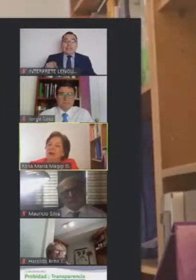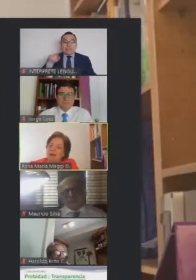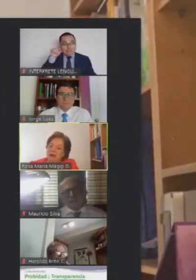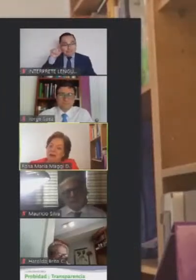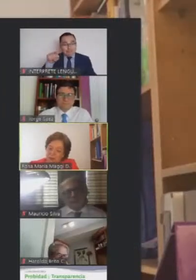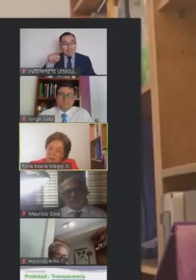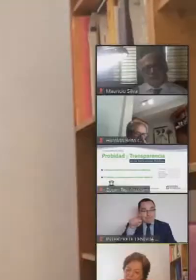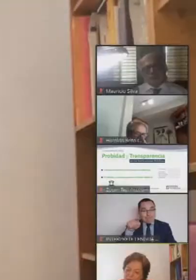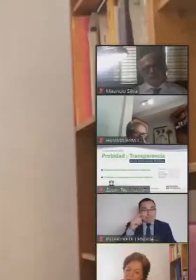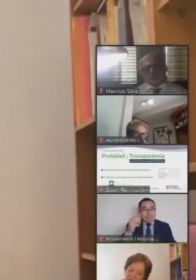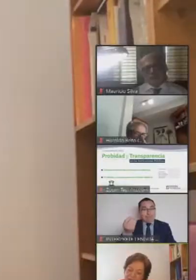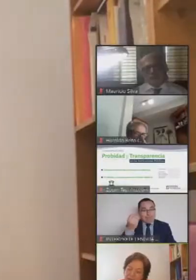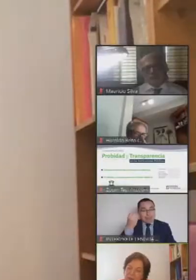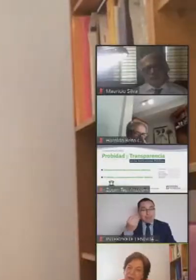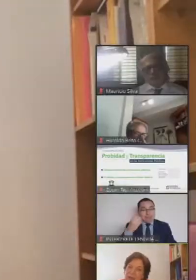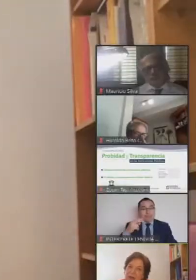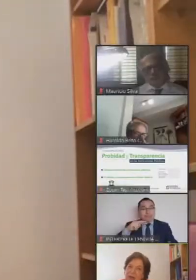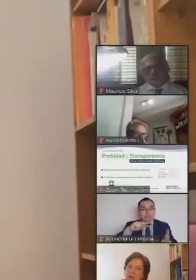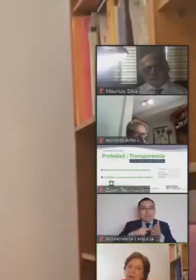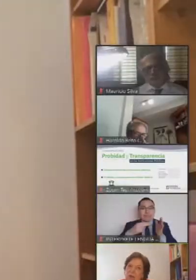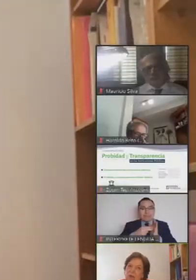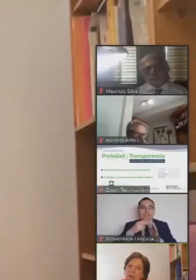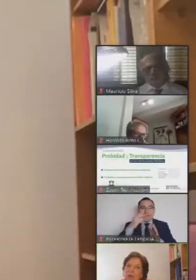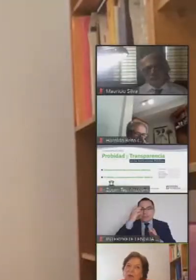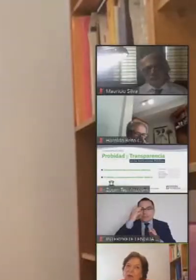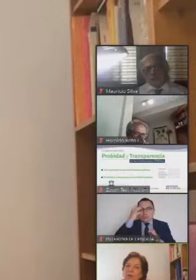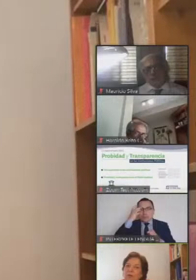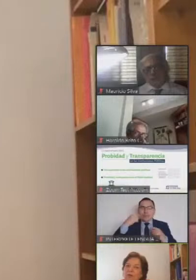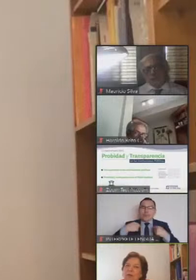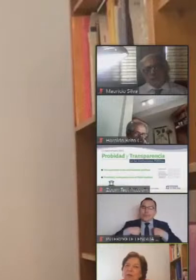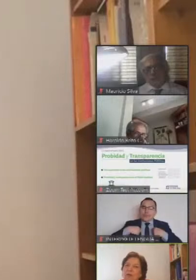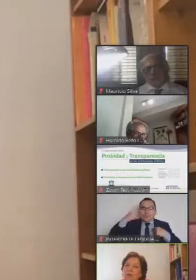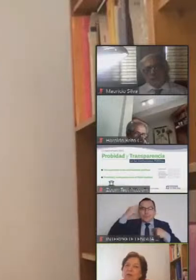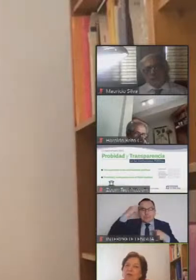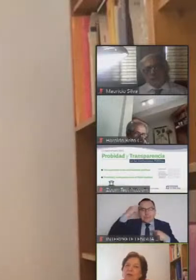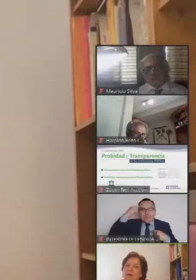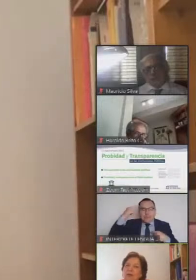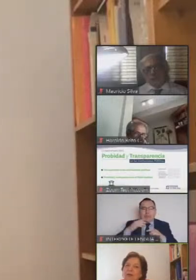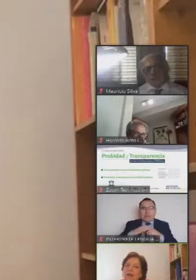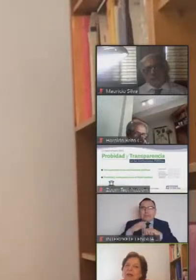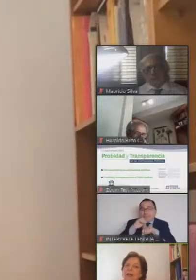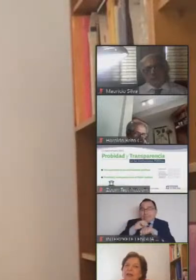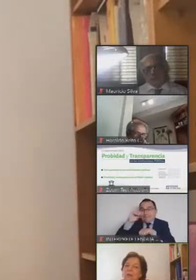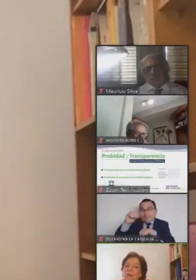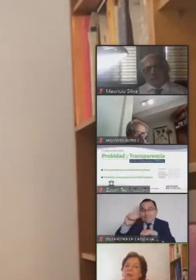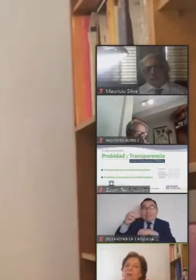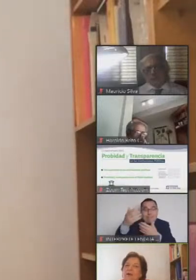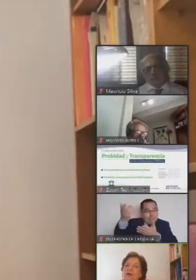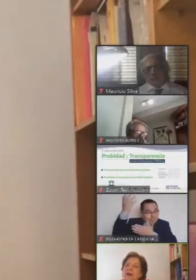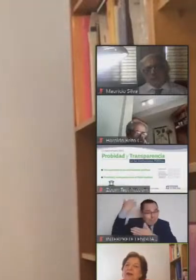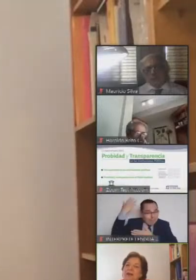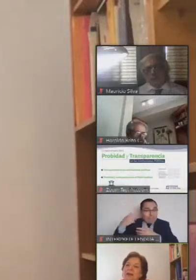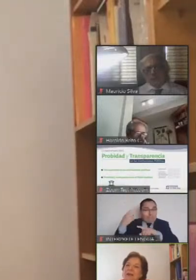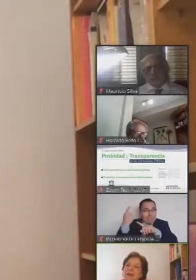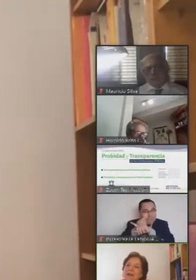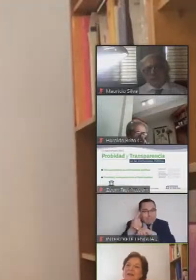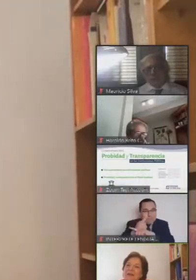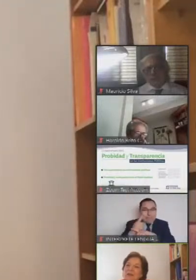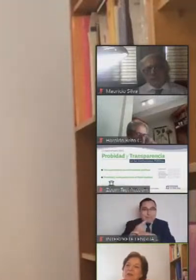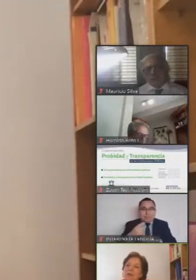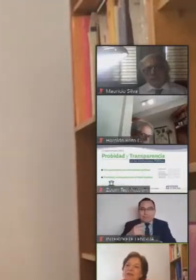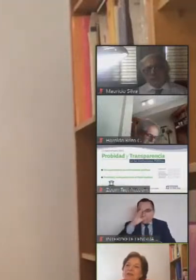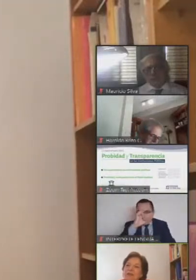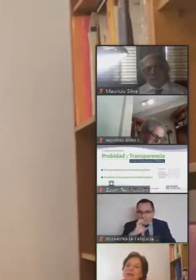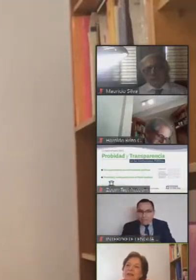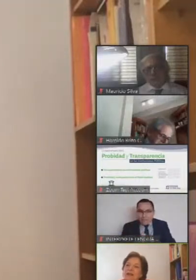lo de yo tangencialmente lo abordé cuando dije que nos preocupaba la ética desde